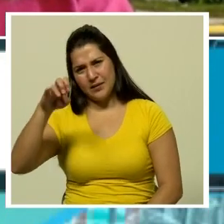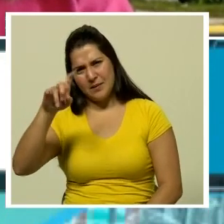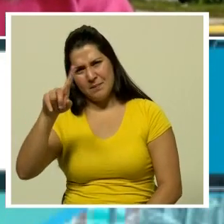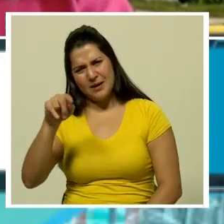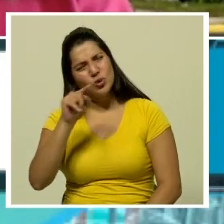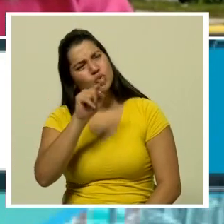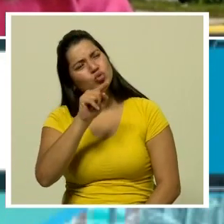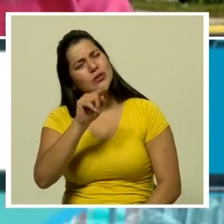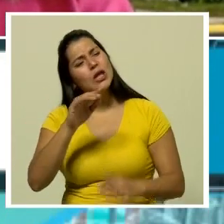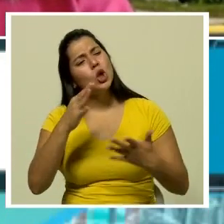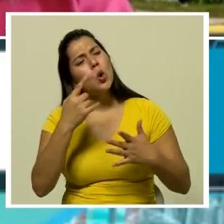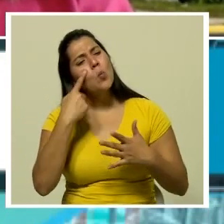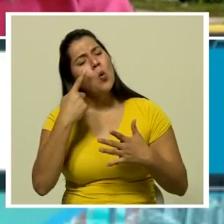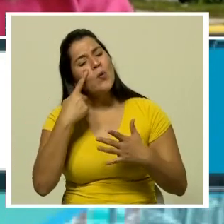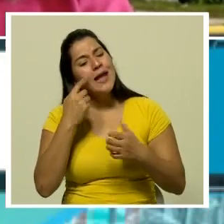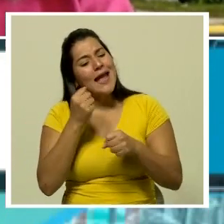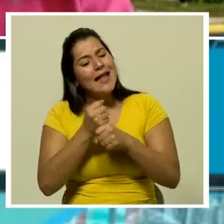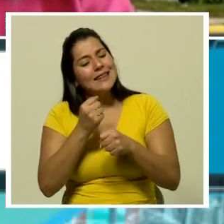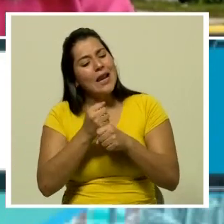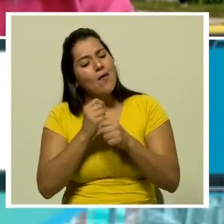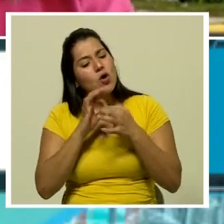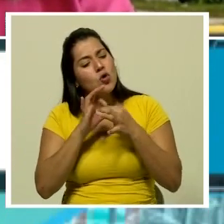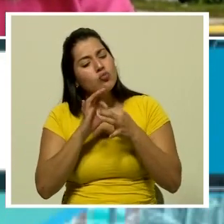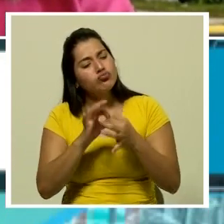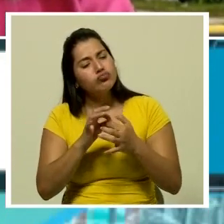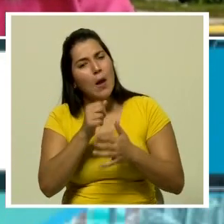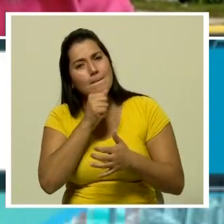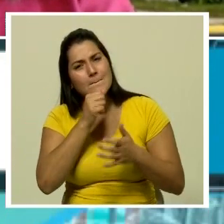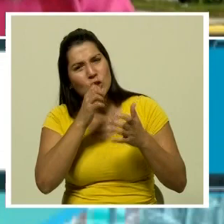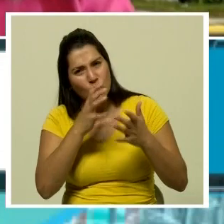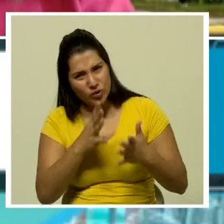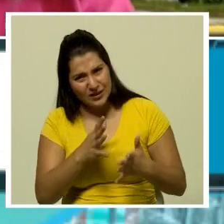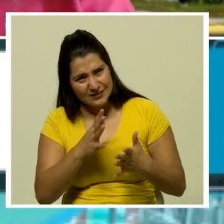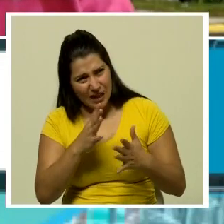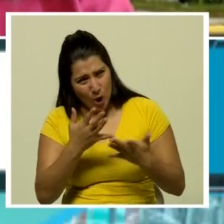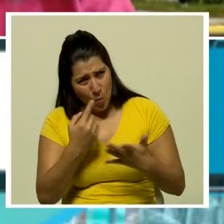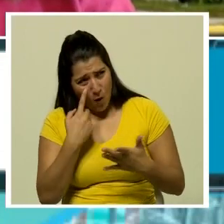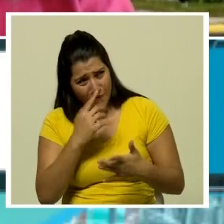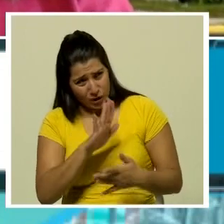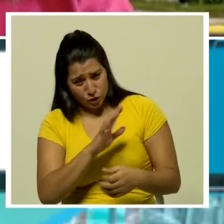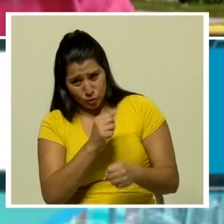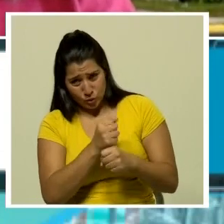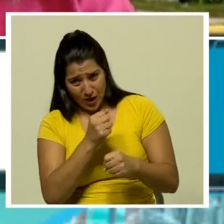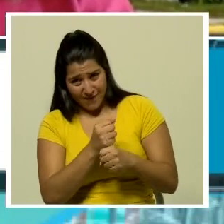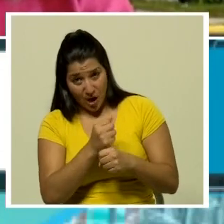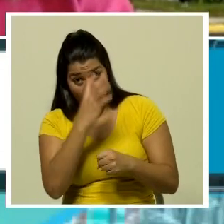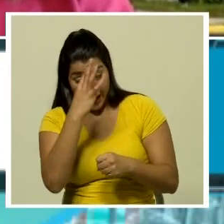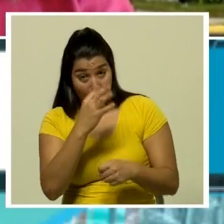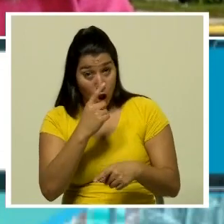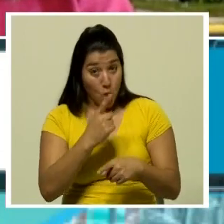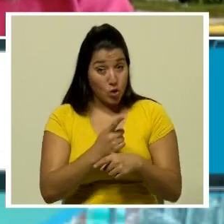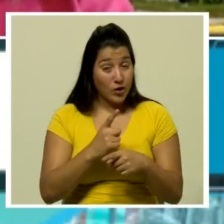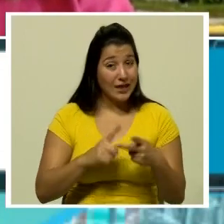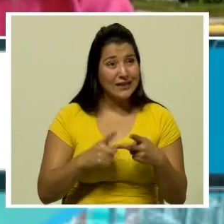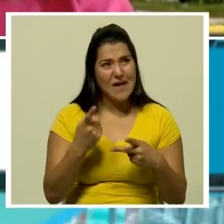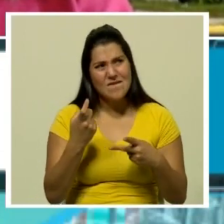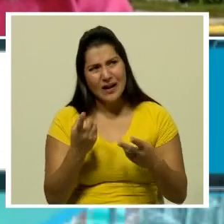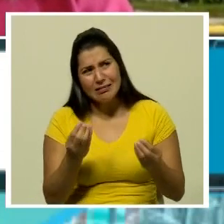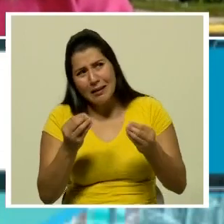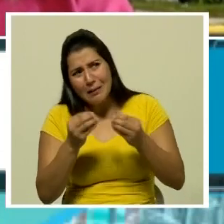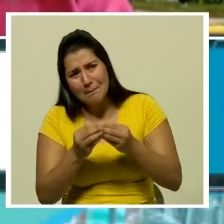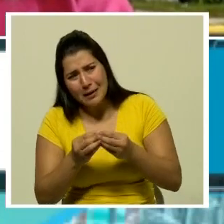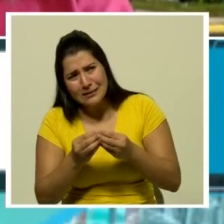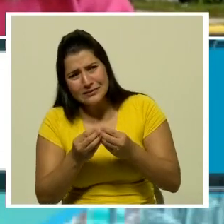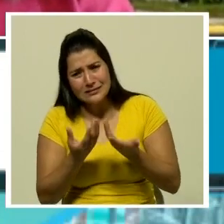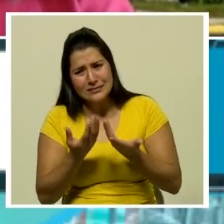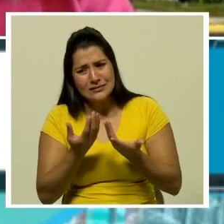estamos haciendo aquí en Costa Rica sobre la crisis? ¿Te parece apropiada? ¿Falta criticidad? ¿Cómo la analizas?